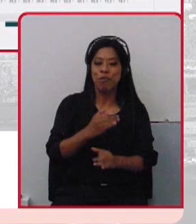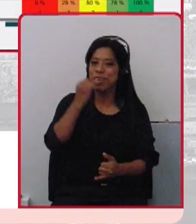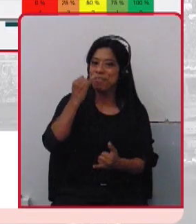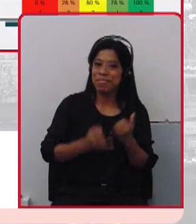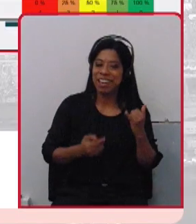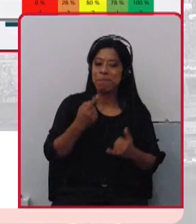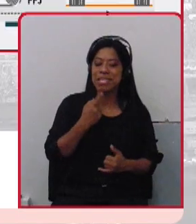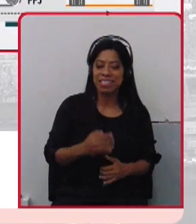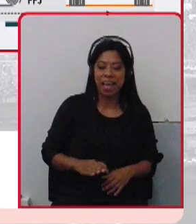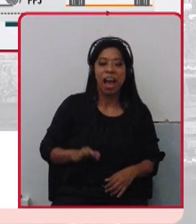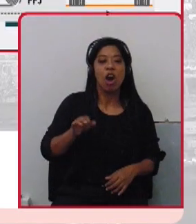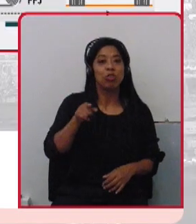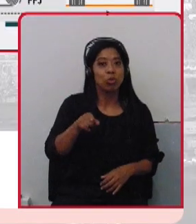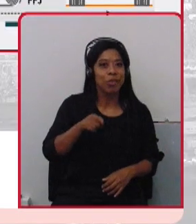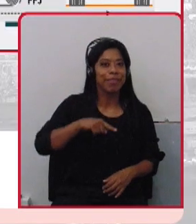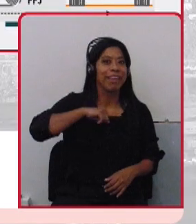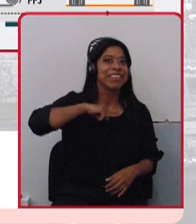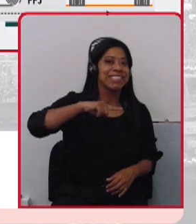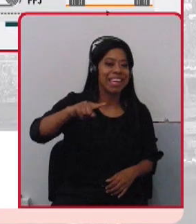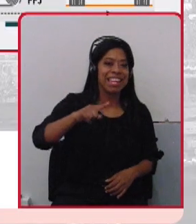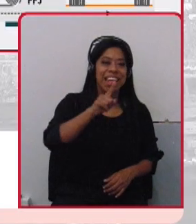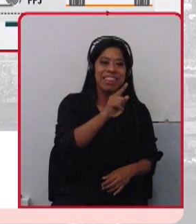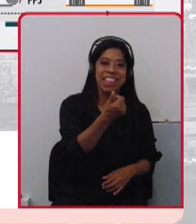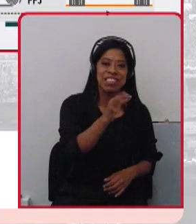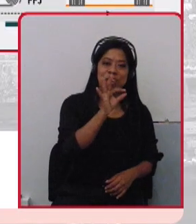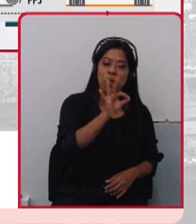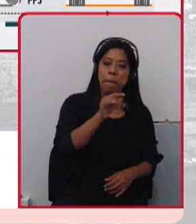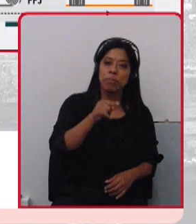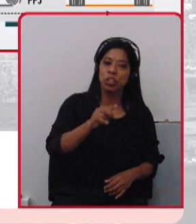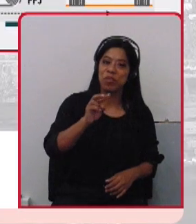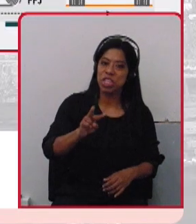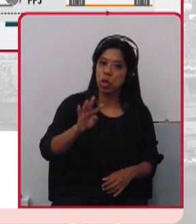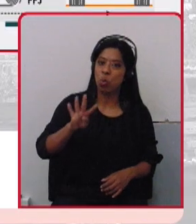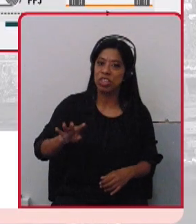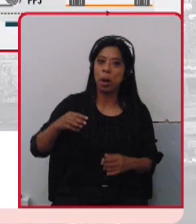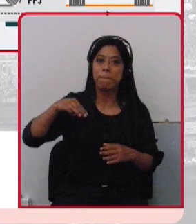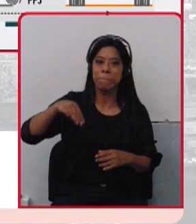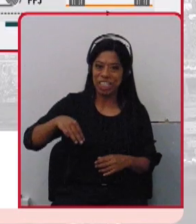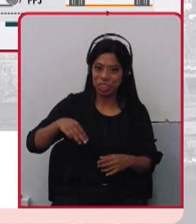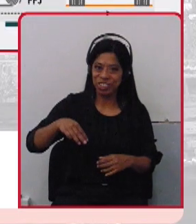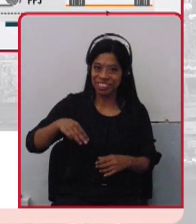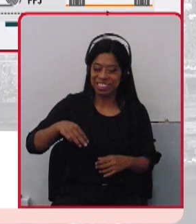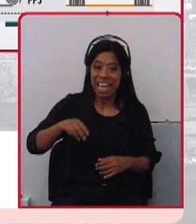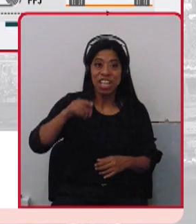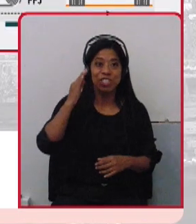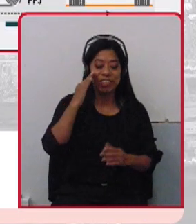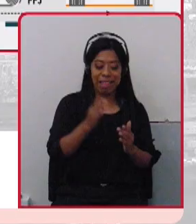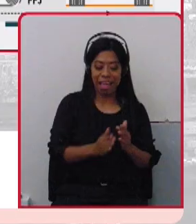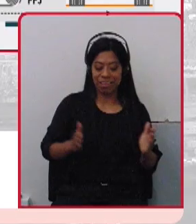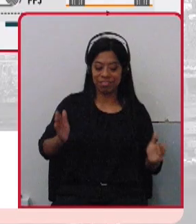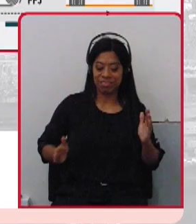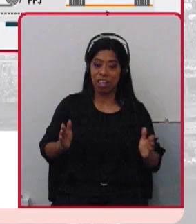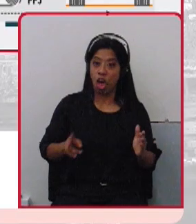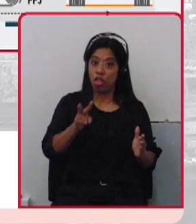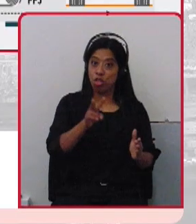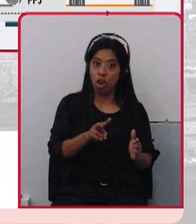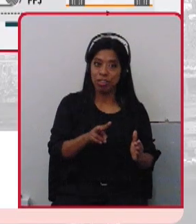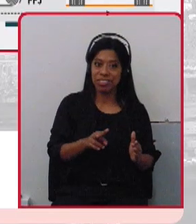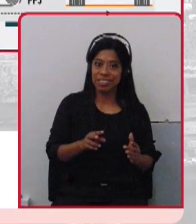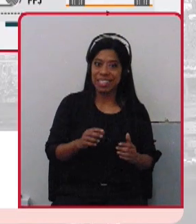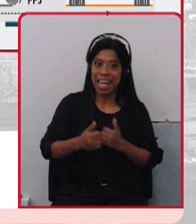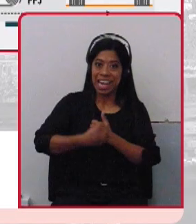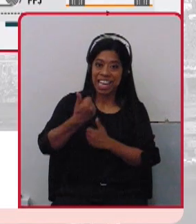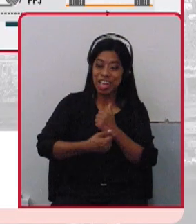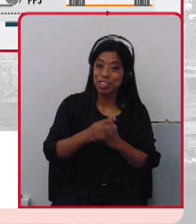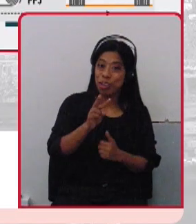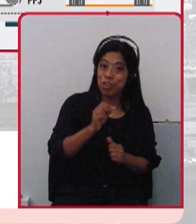dice, Fran, tienes que llegar a 19.24 metros. Ah, ya, entonces yo como estaba dentro del sector 2, del valor del riesgo 2,